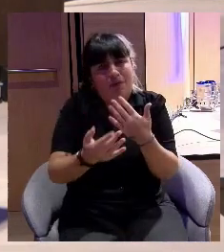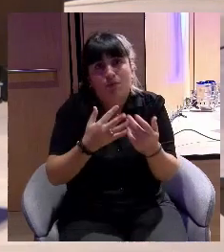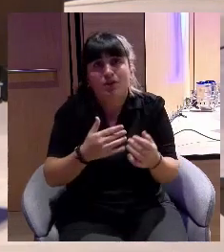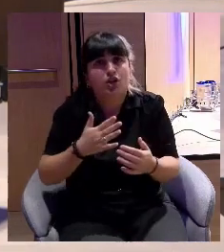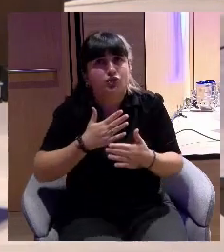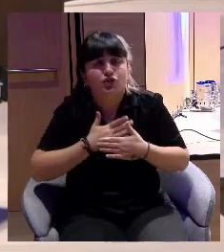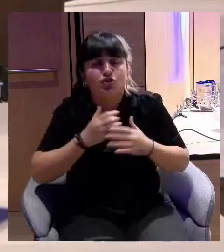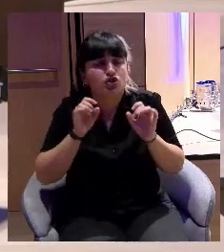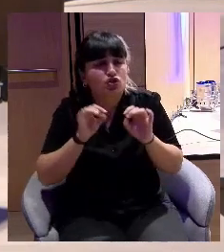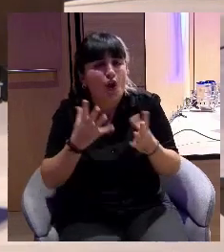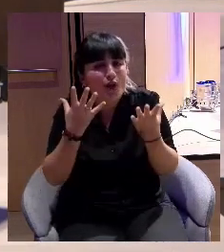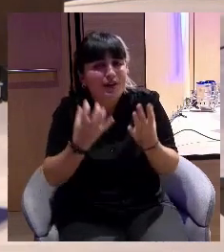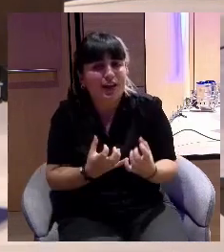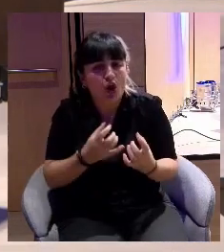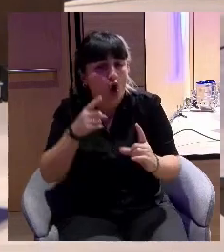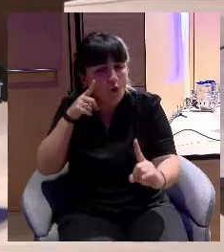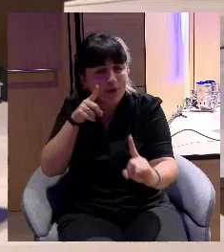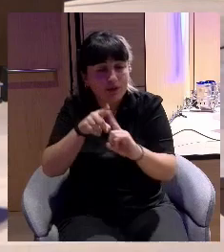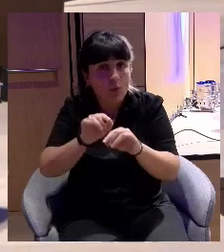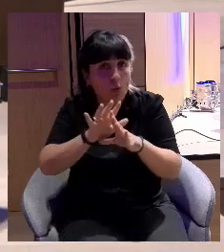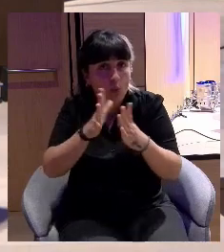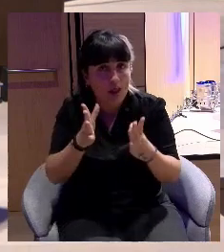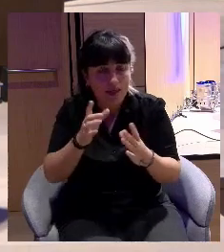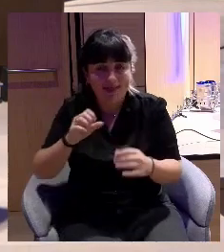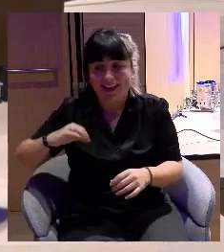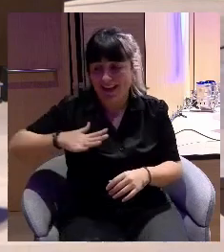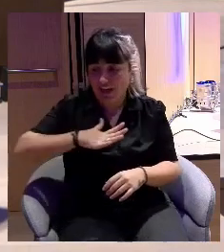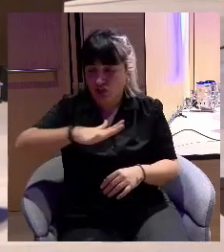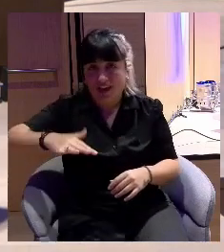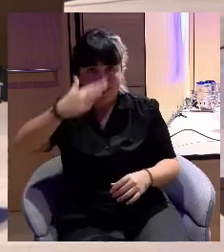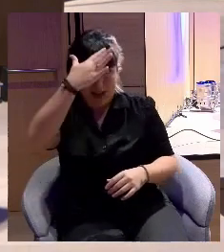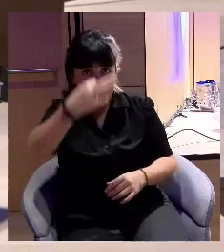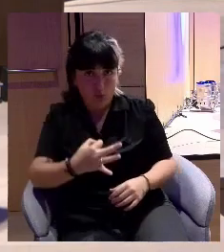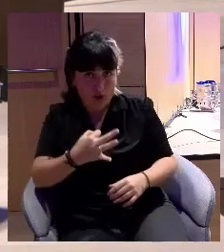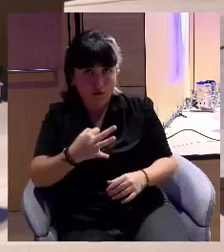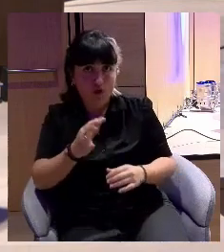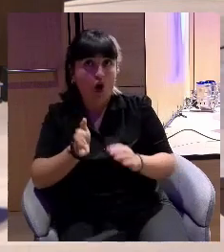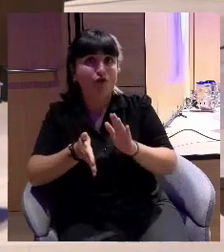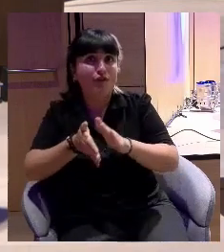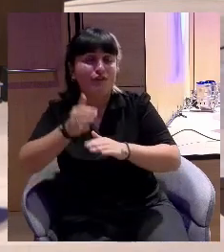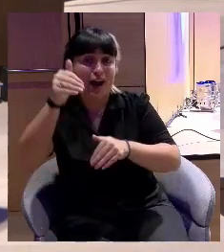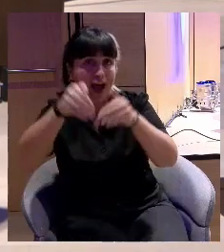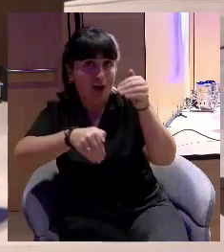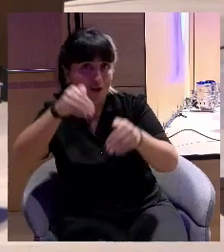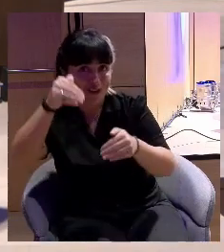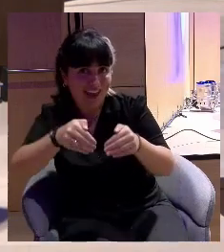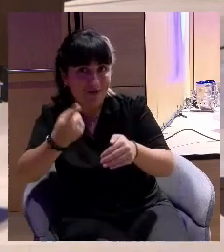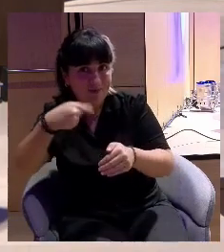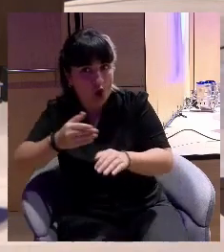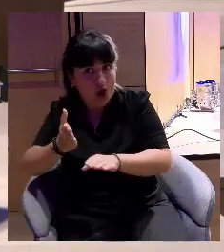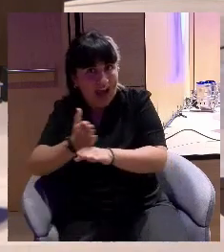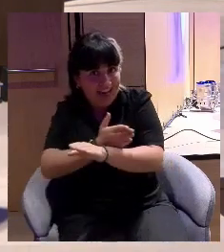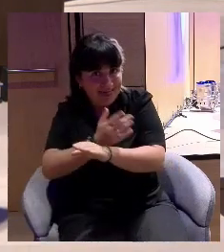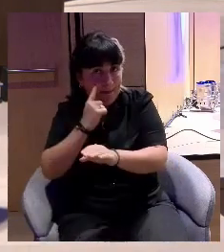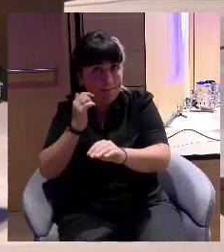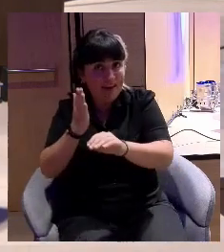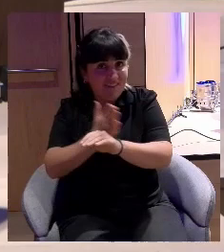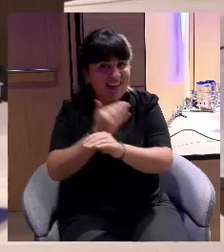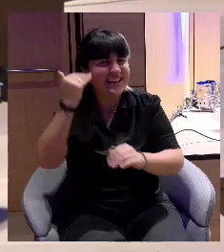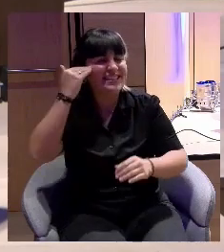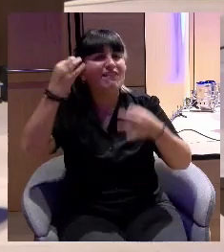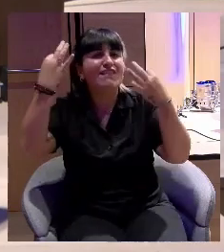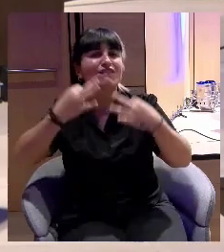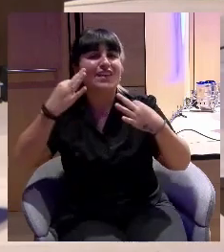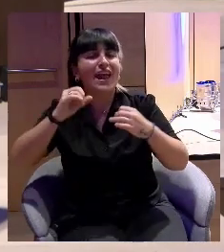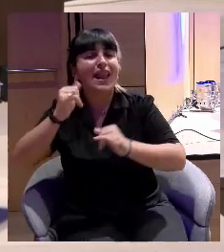lo de compartir, lo del repositorio único, es como el sueño, el deseo compartido, pero sí en nuestro caso en la plataforma